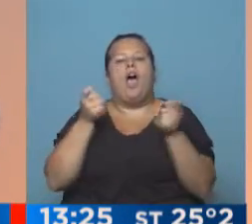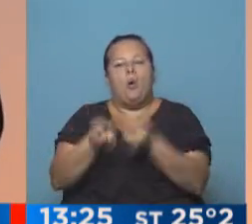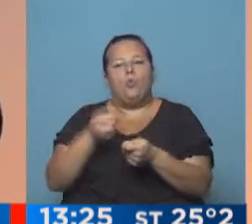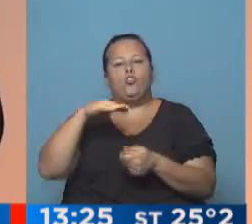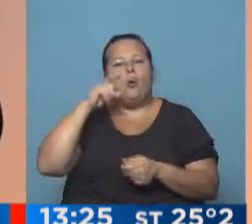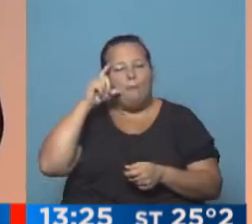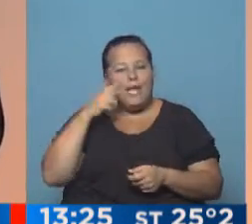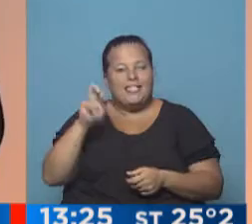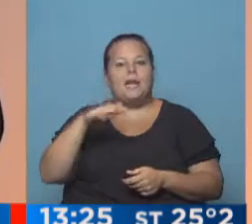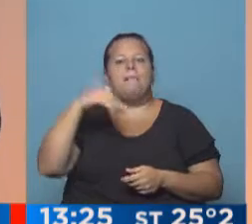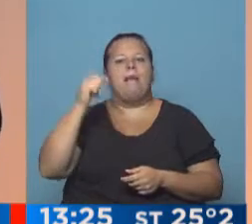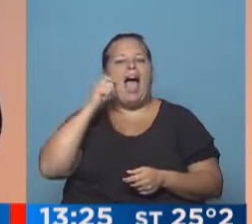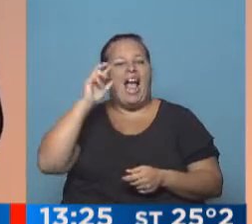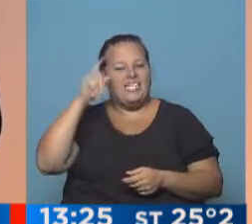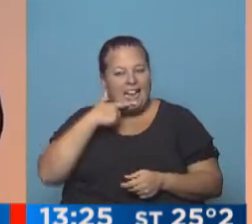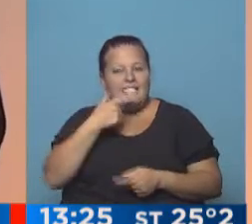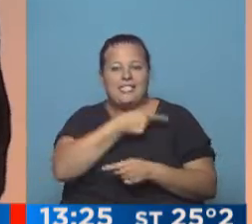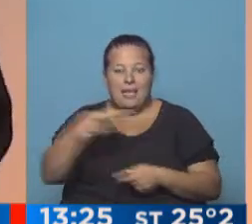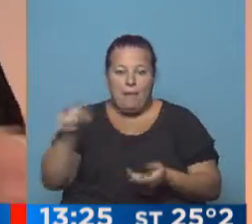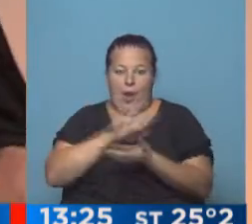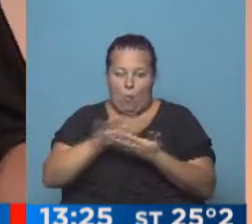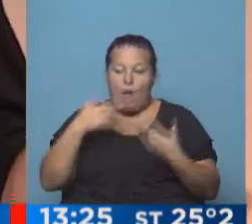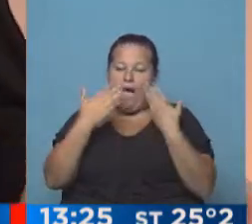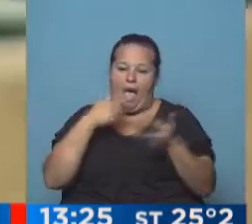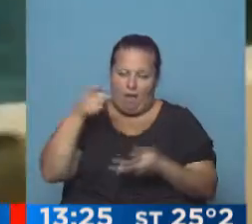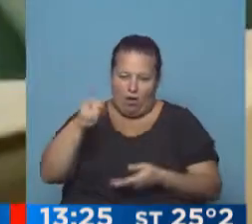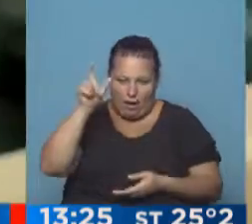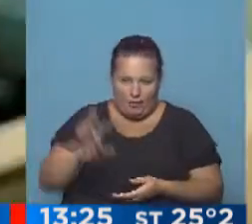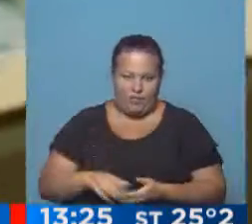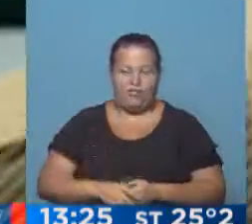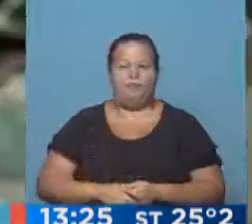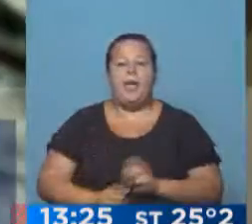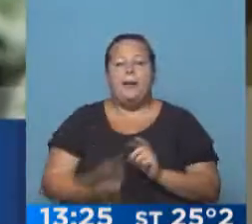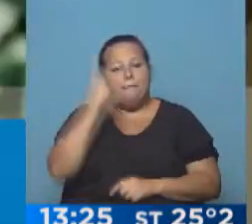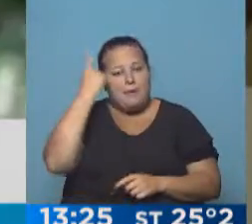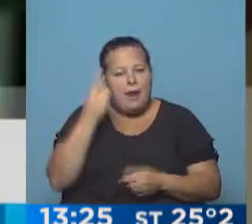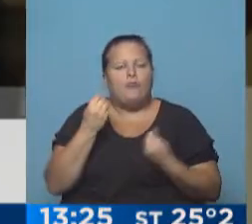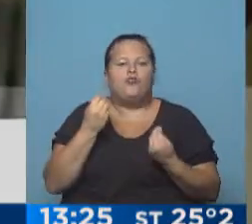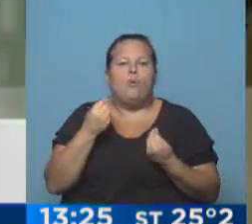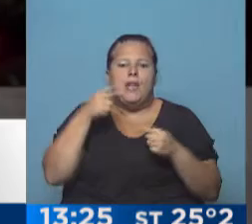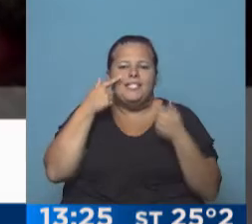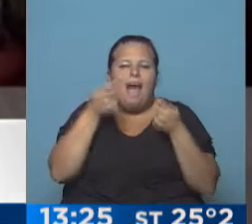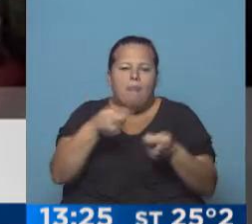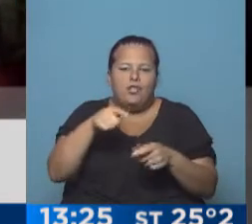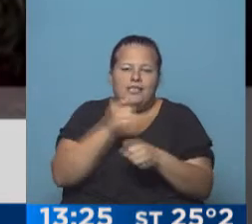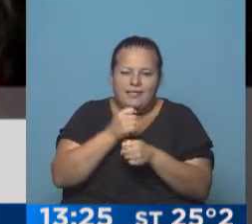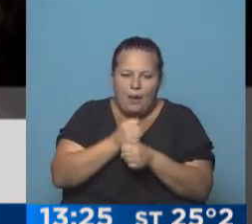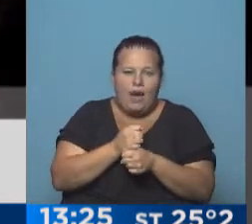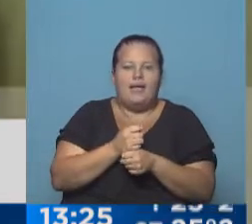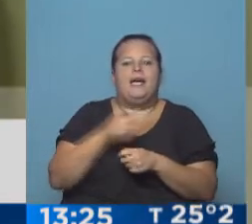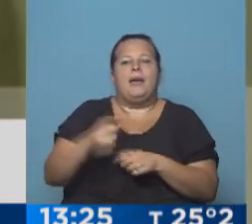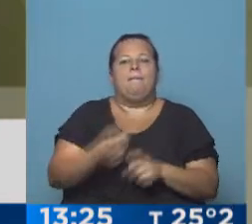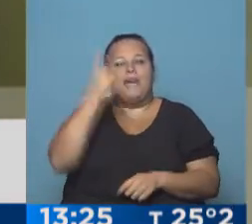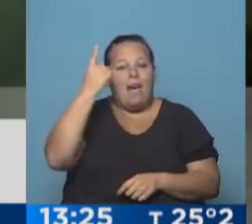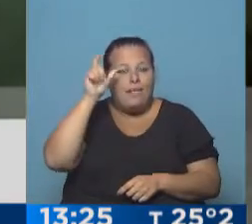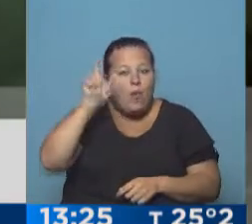Meyer Magallanes en su semana de estreno. Estuvimos hablando con él. Una ópera prima, ¿cómo es acompañar este trabajo? Es la ópera prima de